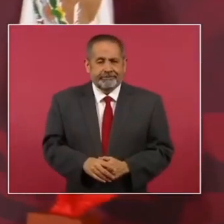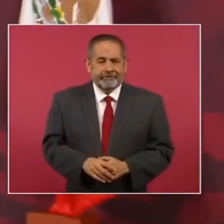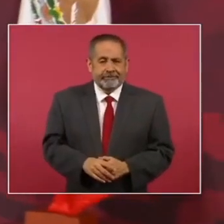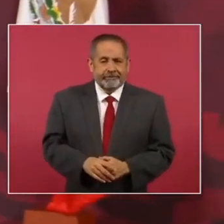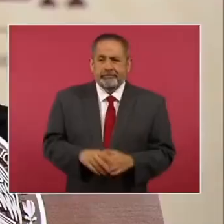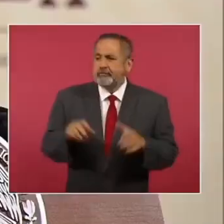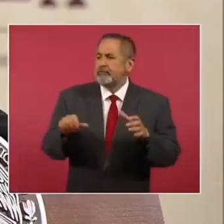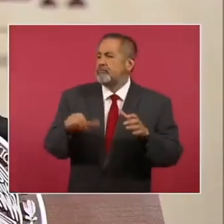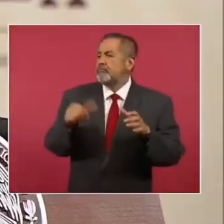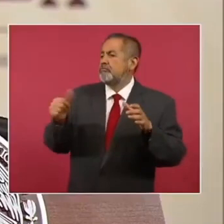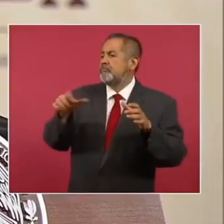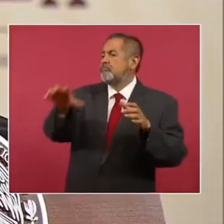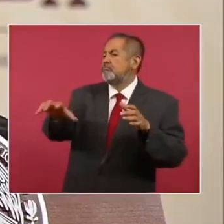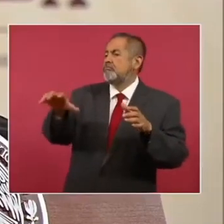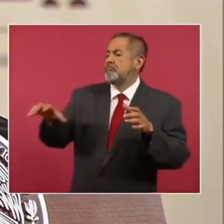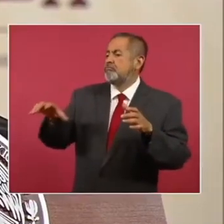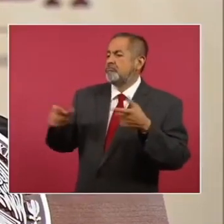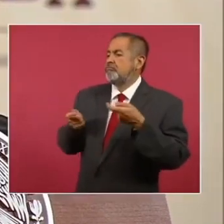los pueblos.